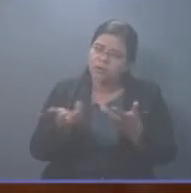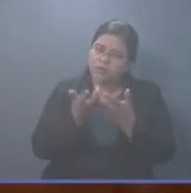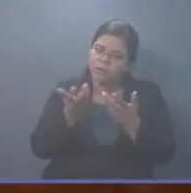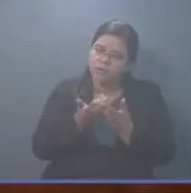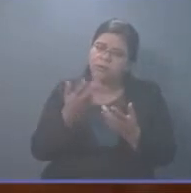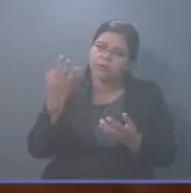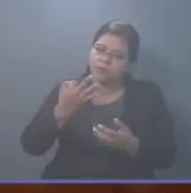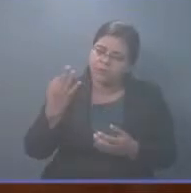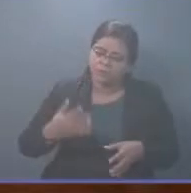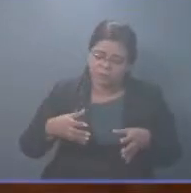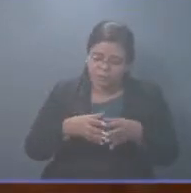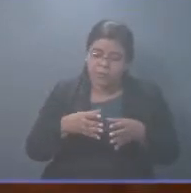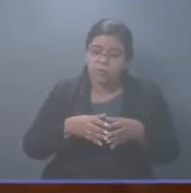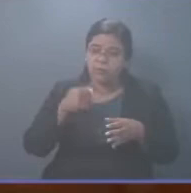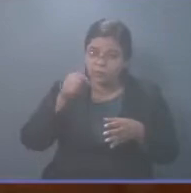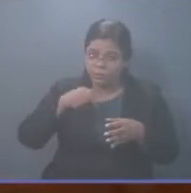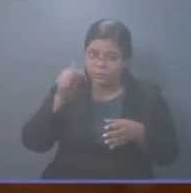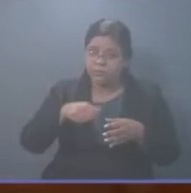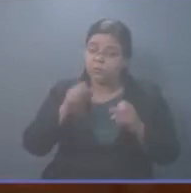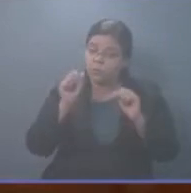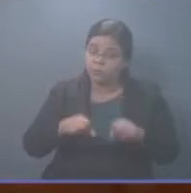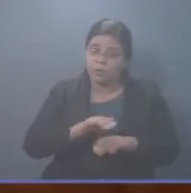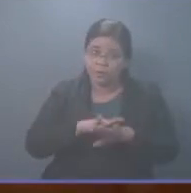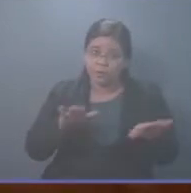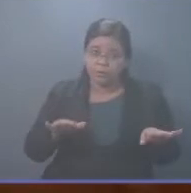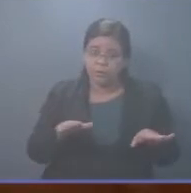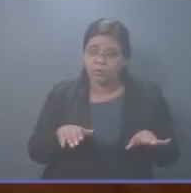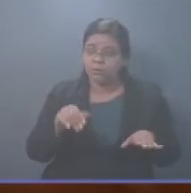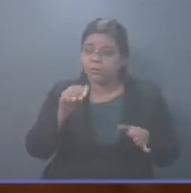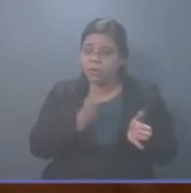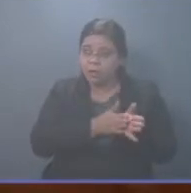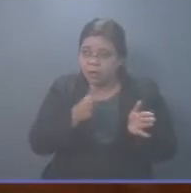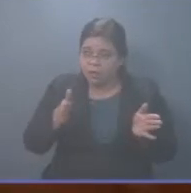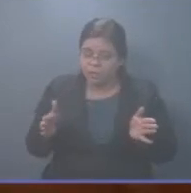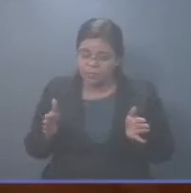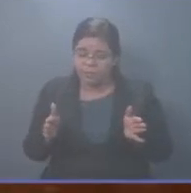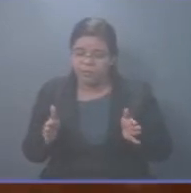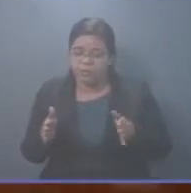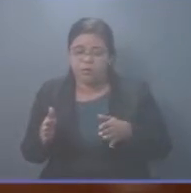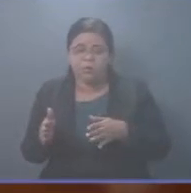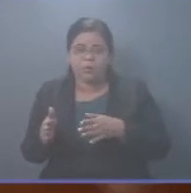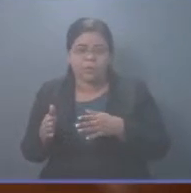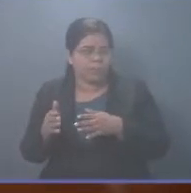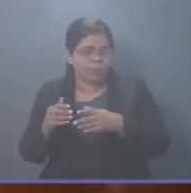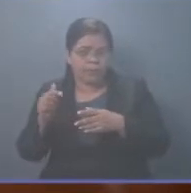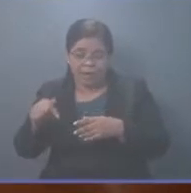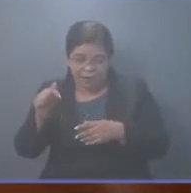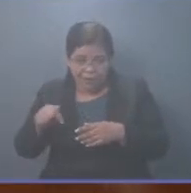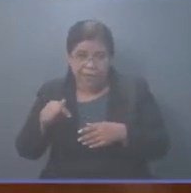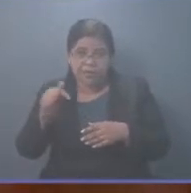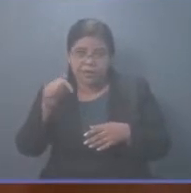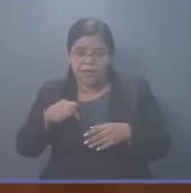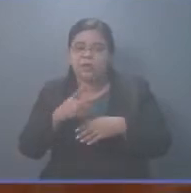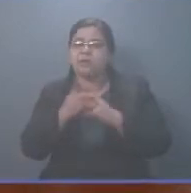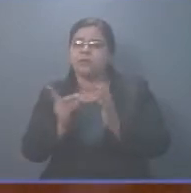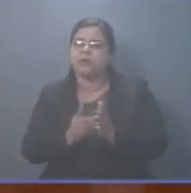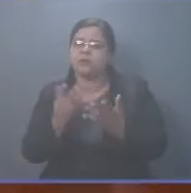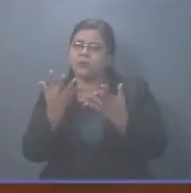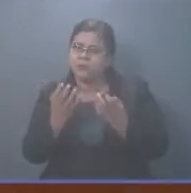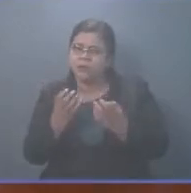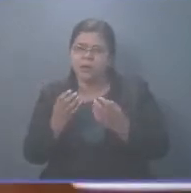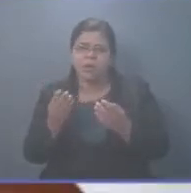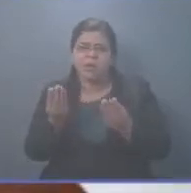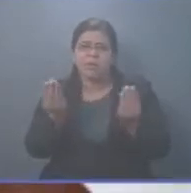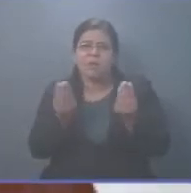que esta comisión pudiera finalizar su gestión de la presente legislatura dejando el menor